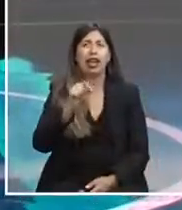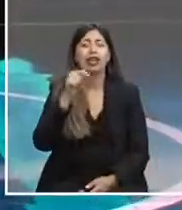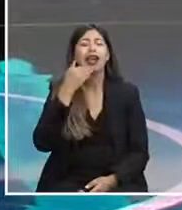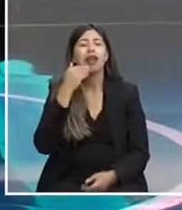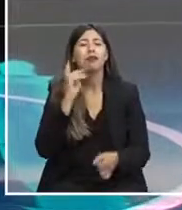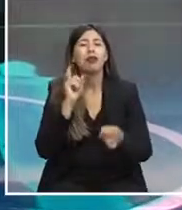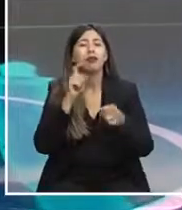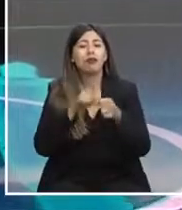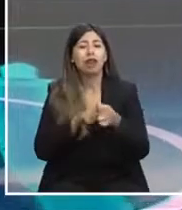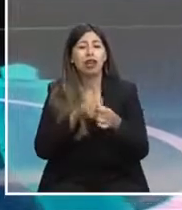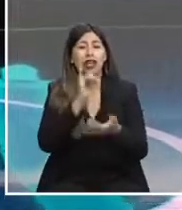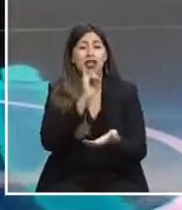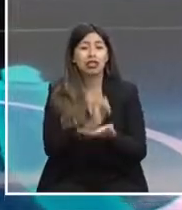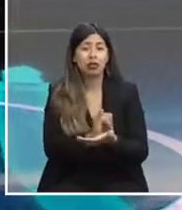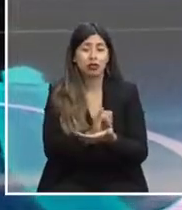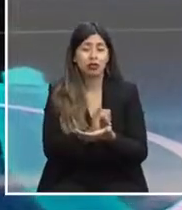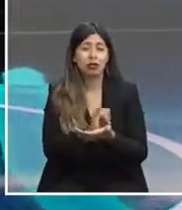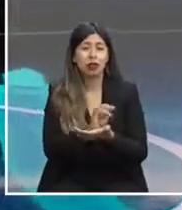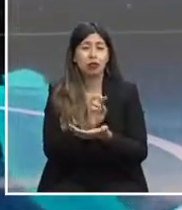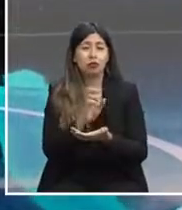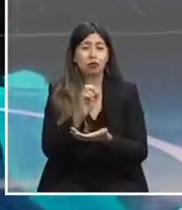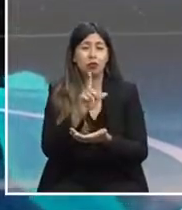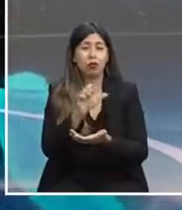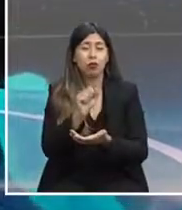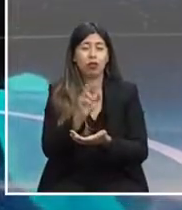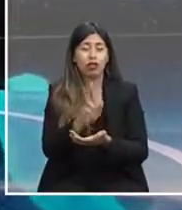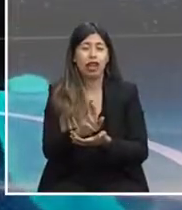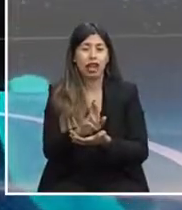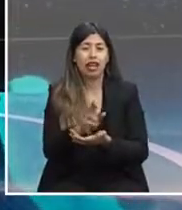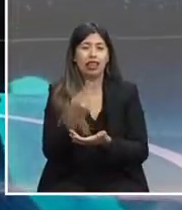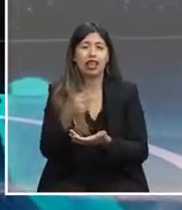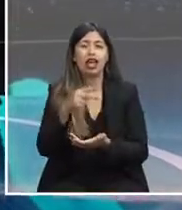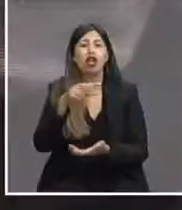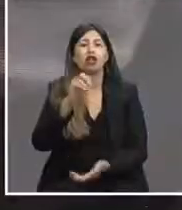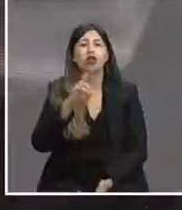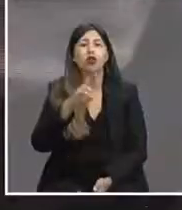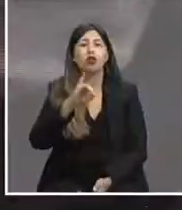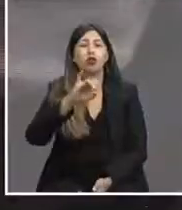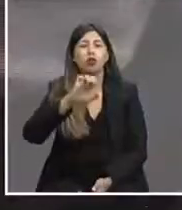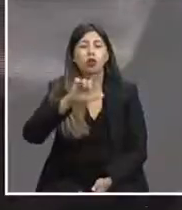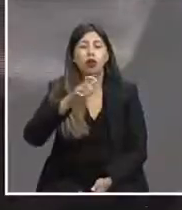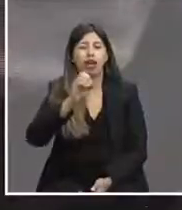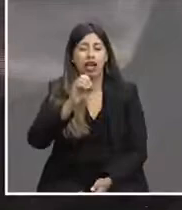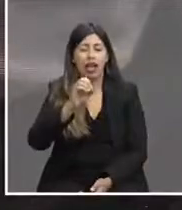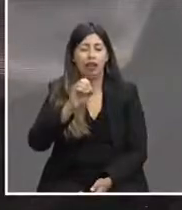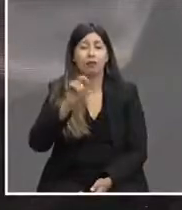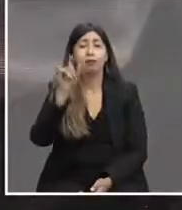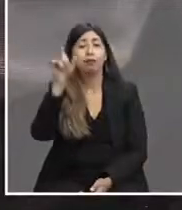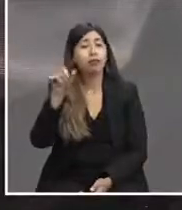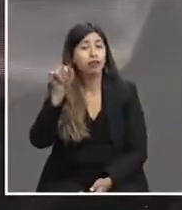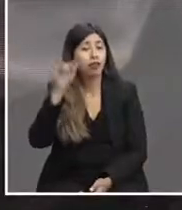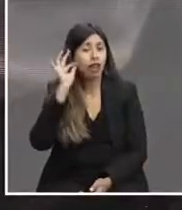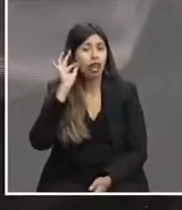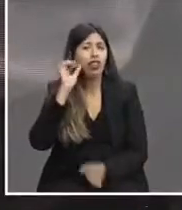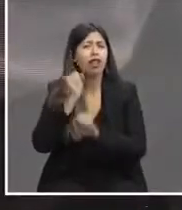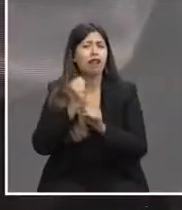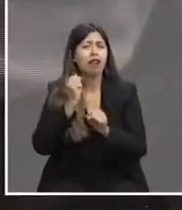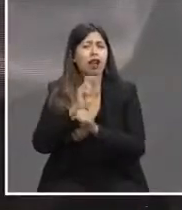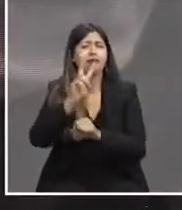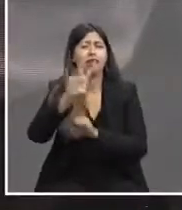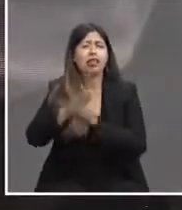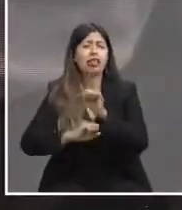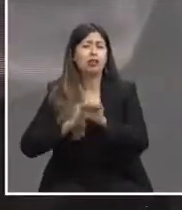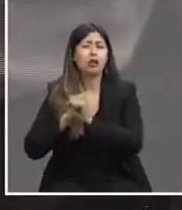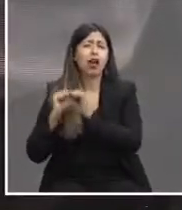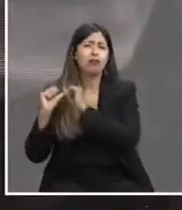afiliada al Instituto Polar Noruego. Gemma ha trabajado durante más de 25 años en el